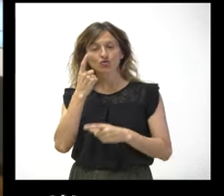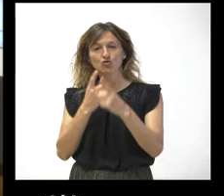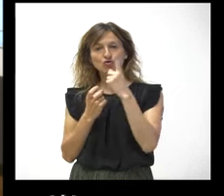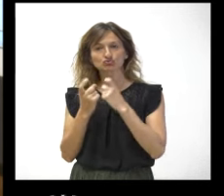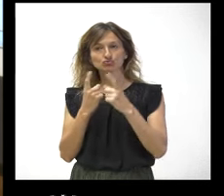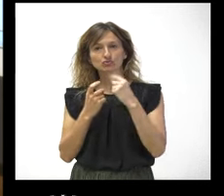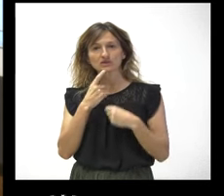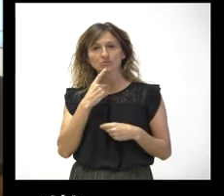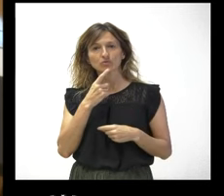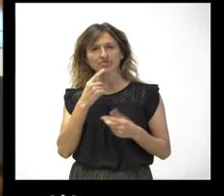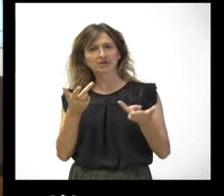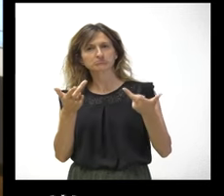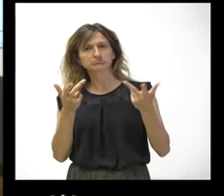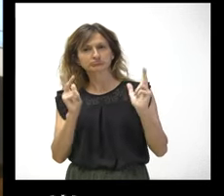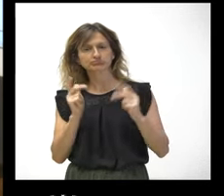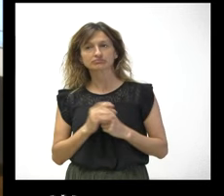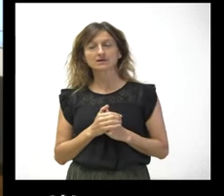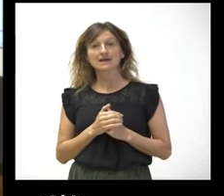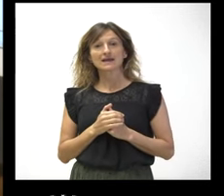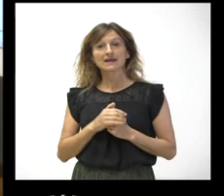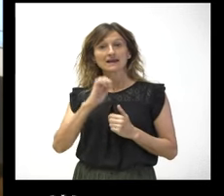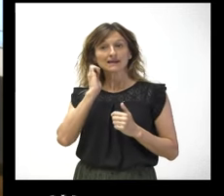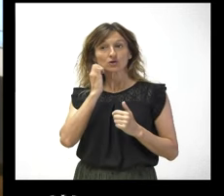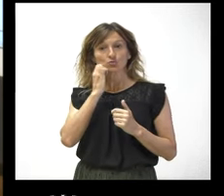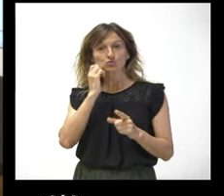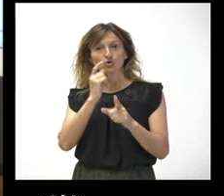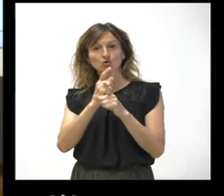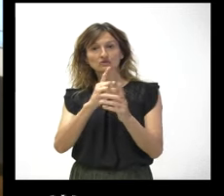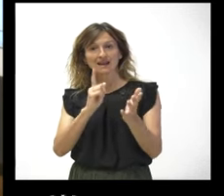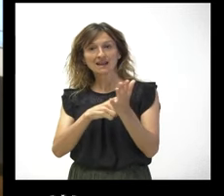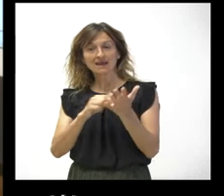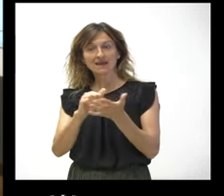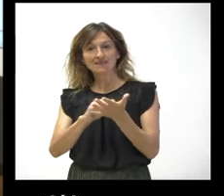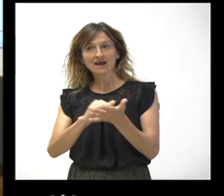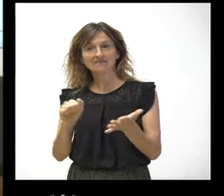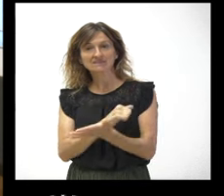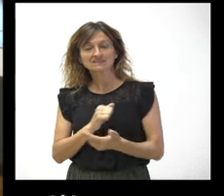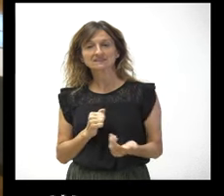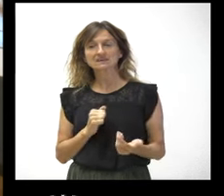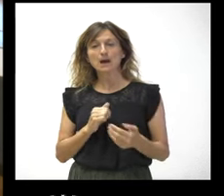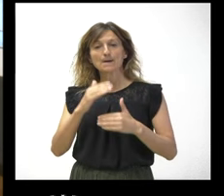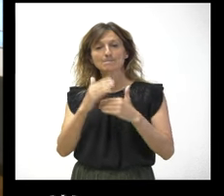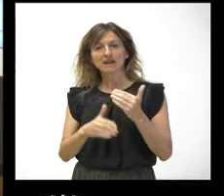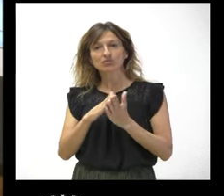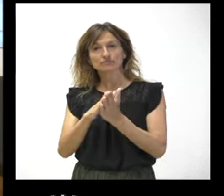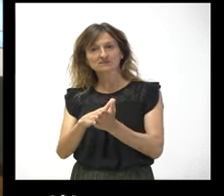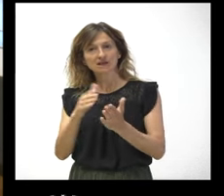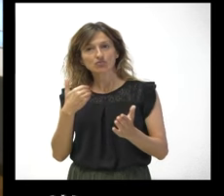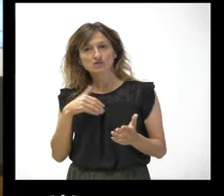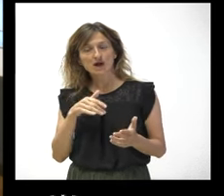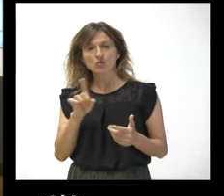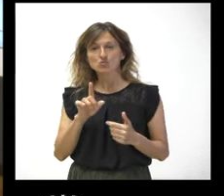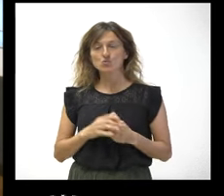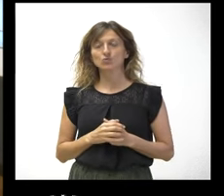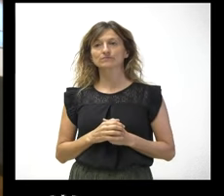dado verde a ese recurso contra la ley de amnistía no sé qué plazos barajan si ya lo han presentado y por otra